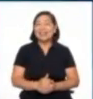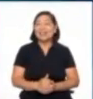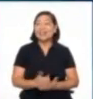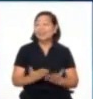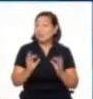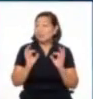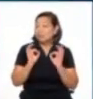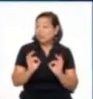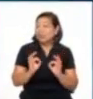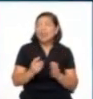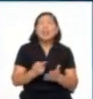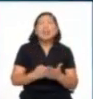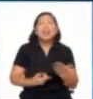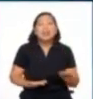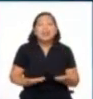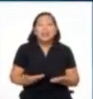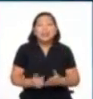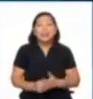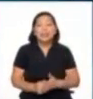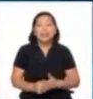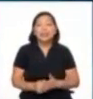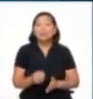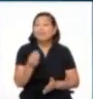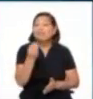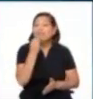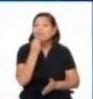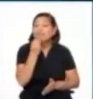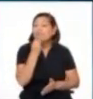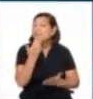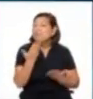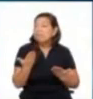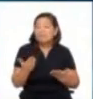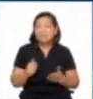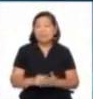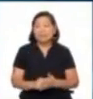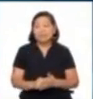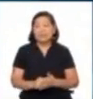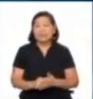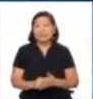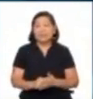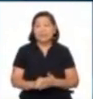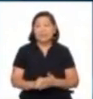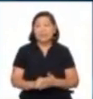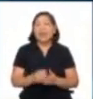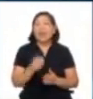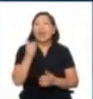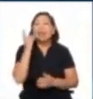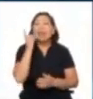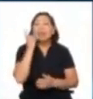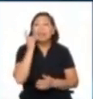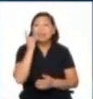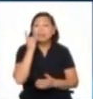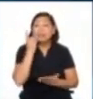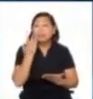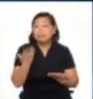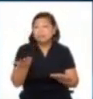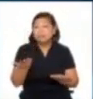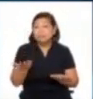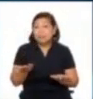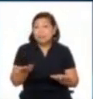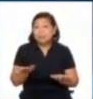ser muy puntual. ¿Qué tipo de alimentos tendríamos que tener en nuestro desayuno? Porque, claro,